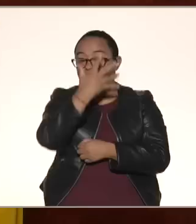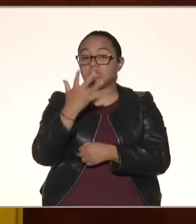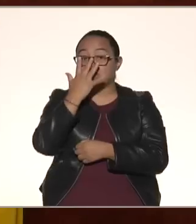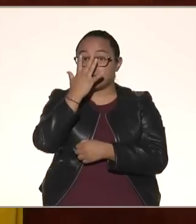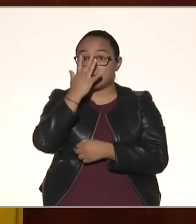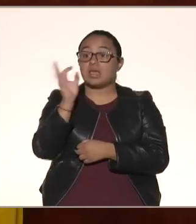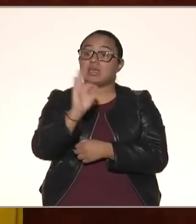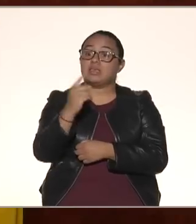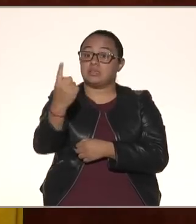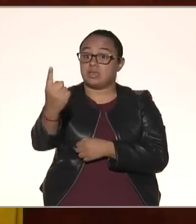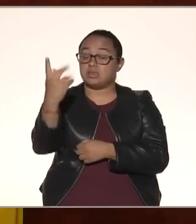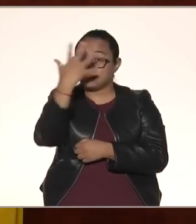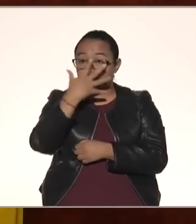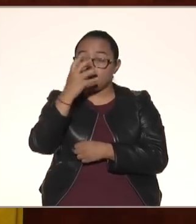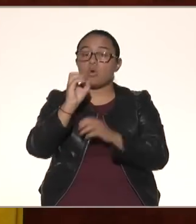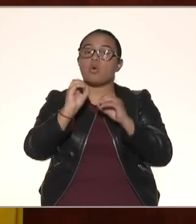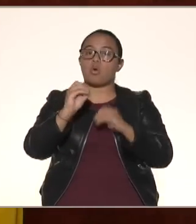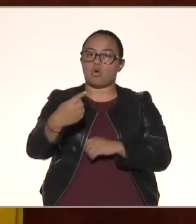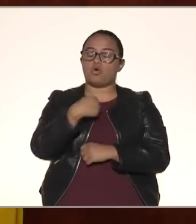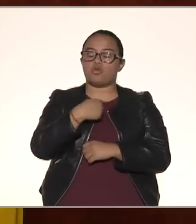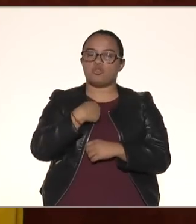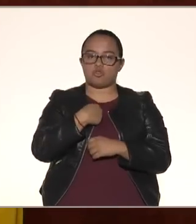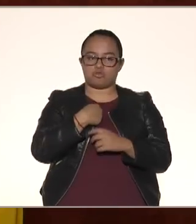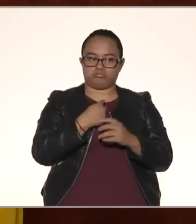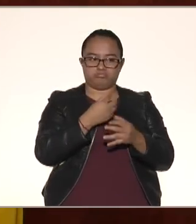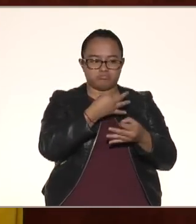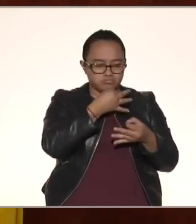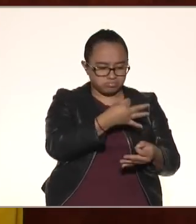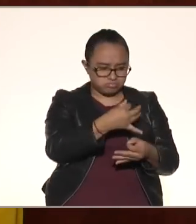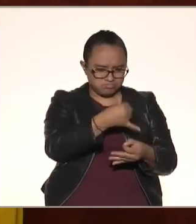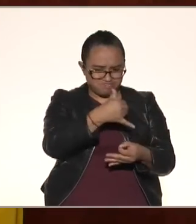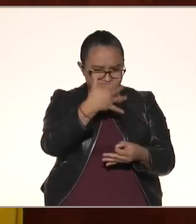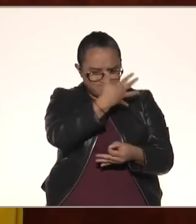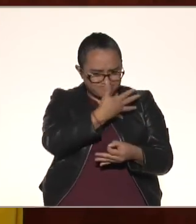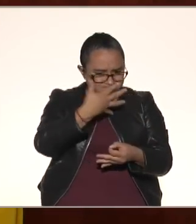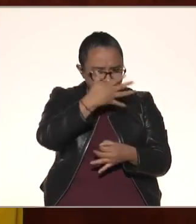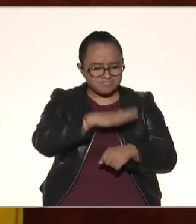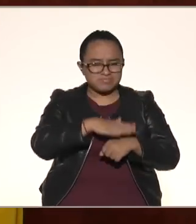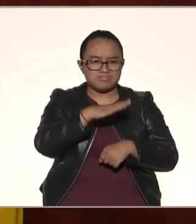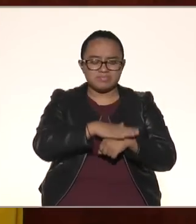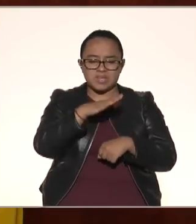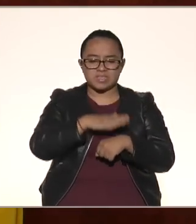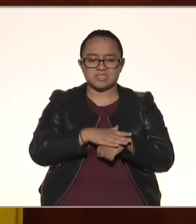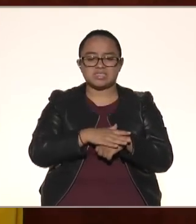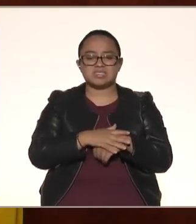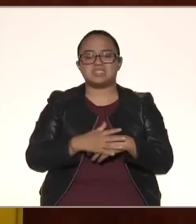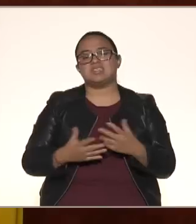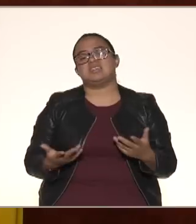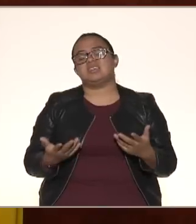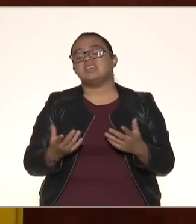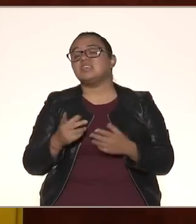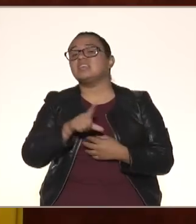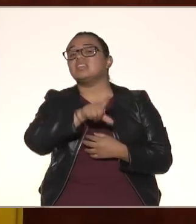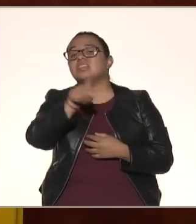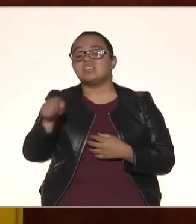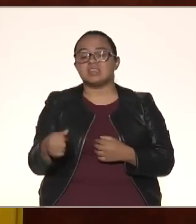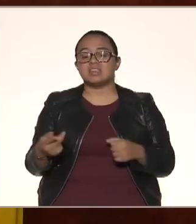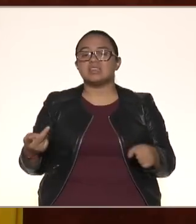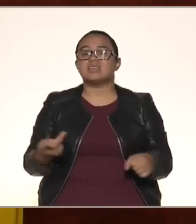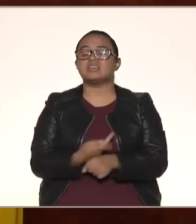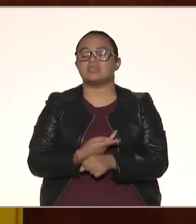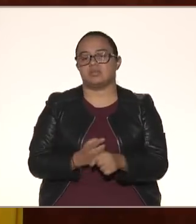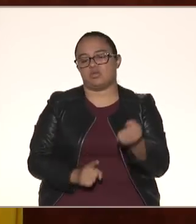ambas partes de la pareja tienen la adicción a esta bebida y entonces aparecen muchísimos